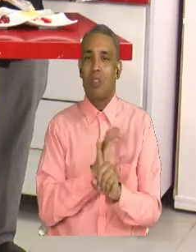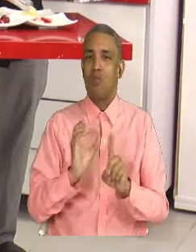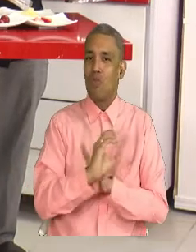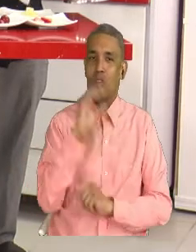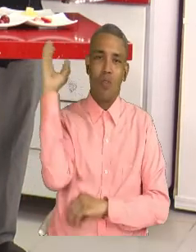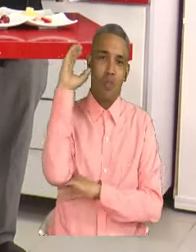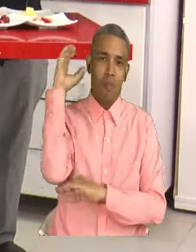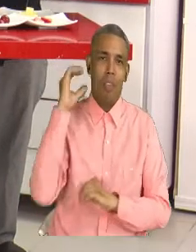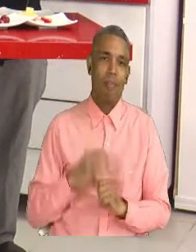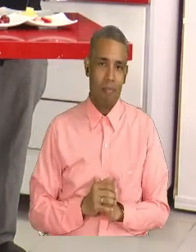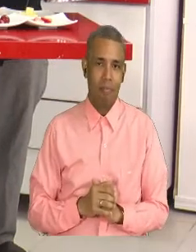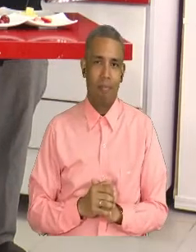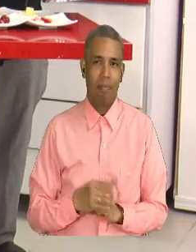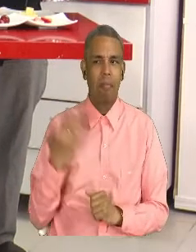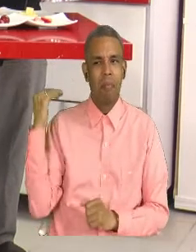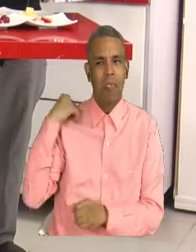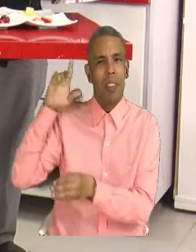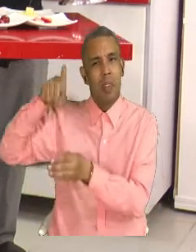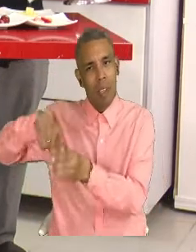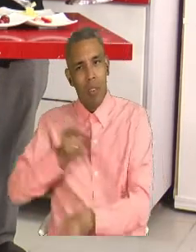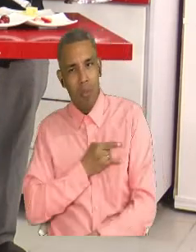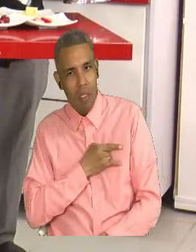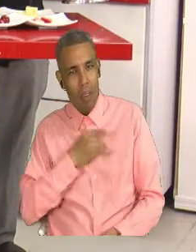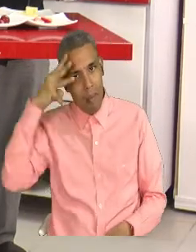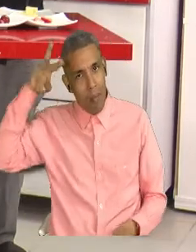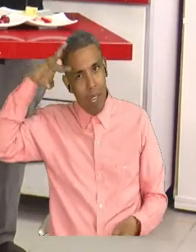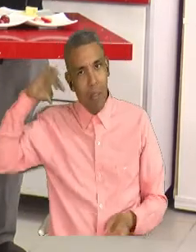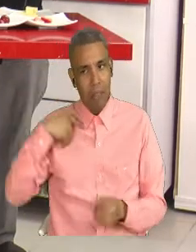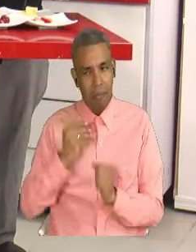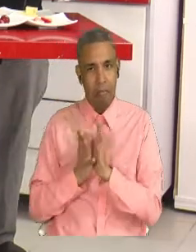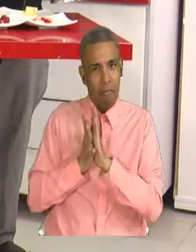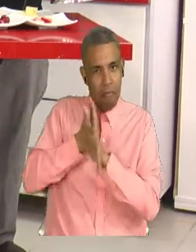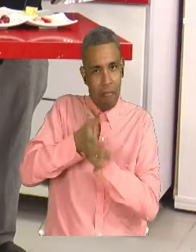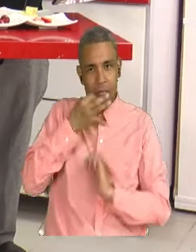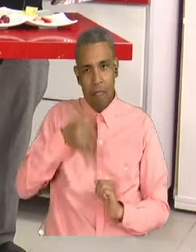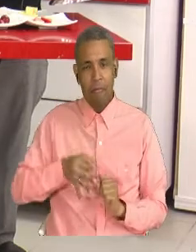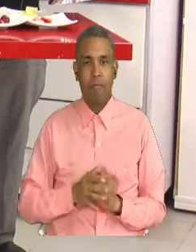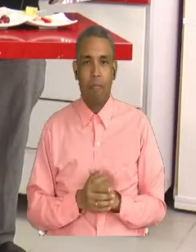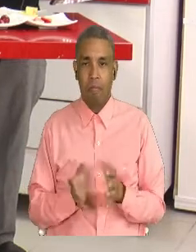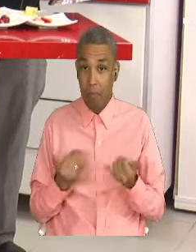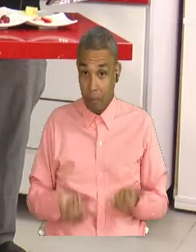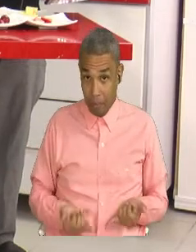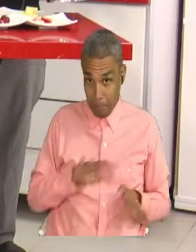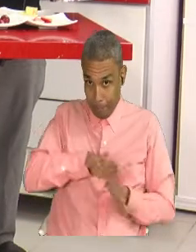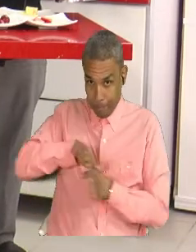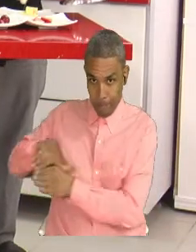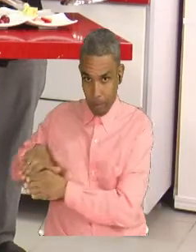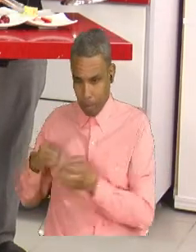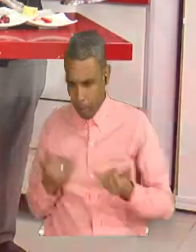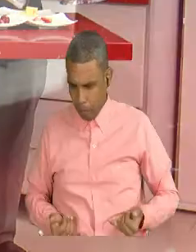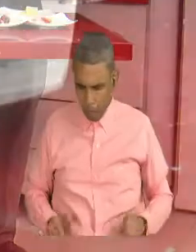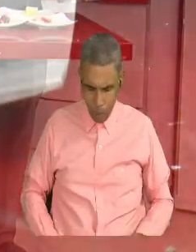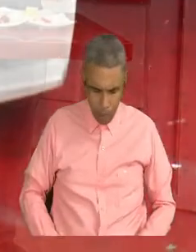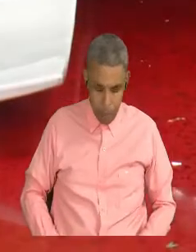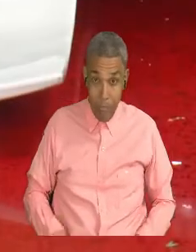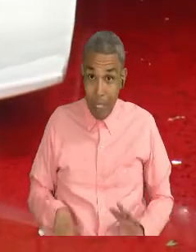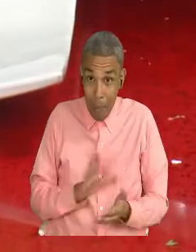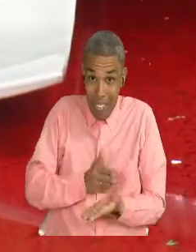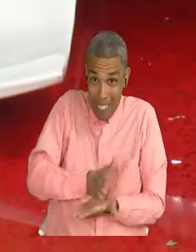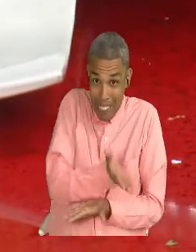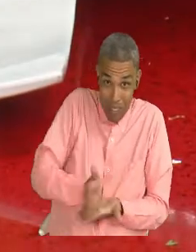casa. Sí, eso estoy viendo que no la estás colocando exacto, como tal, va a estar todo mezclado, todo separado, perdón, que